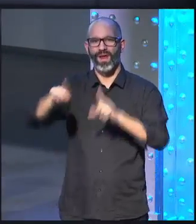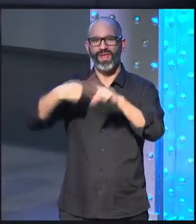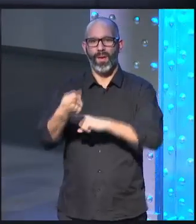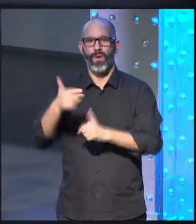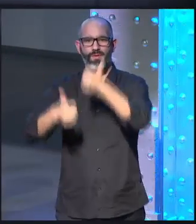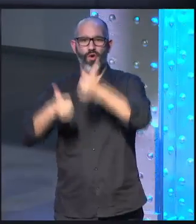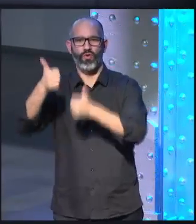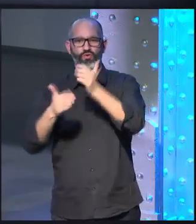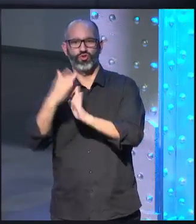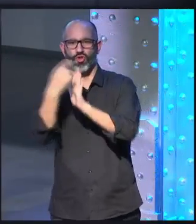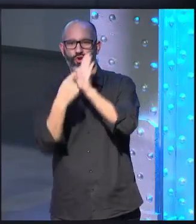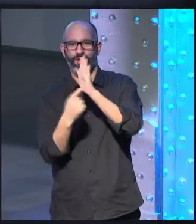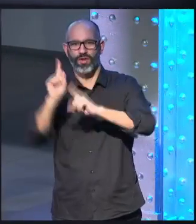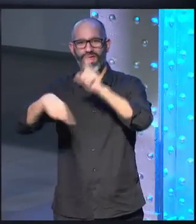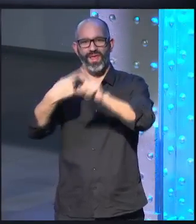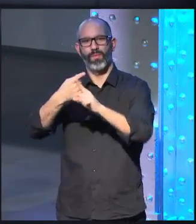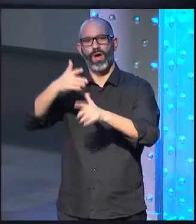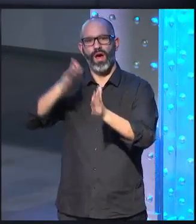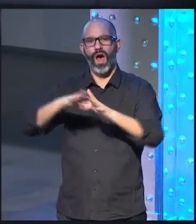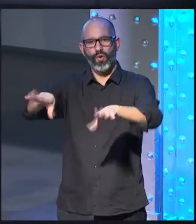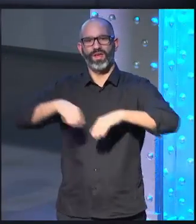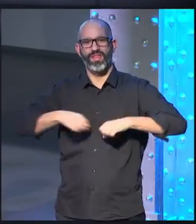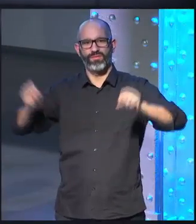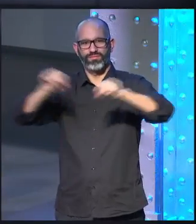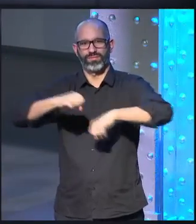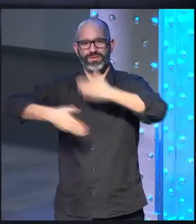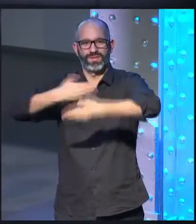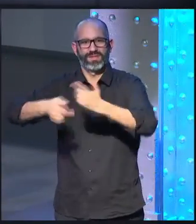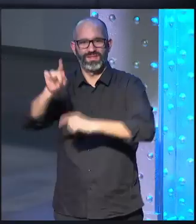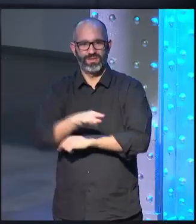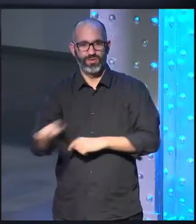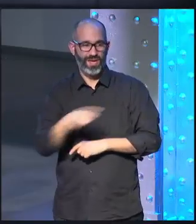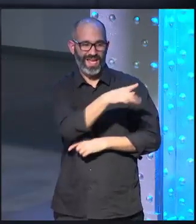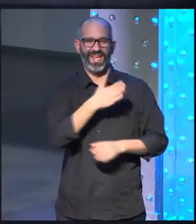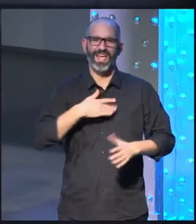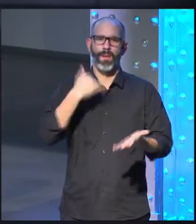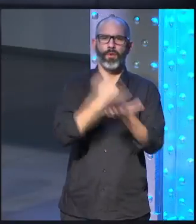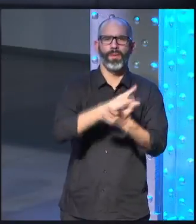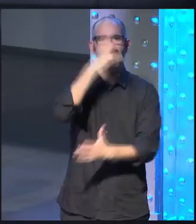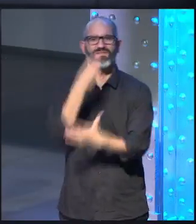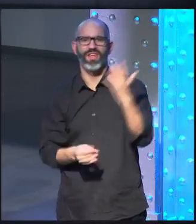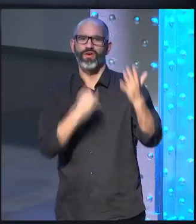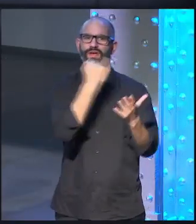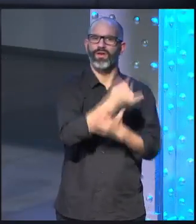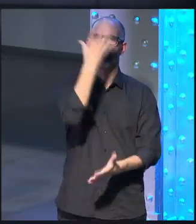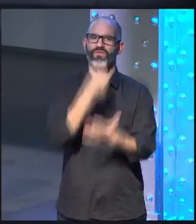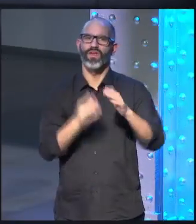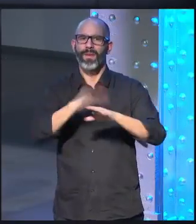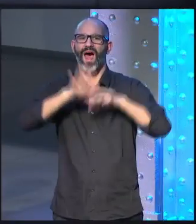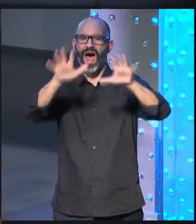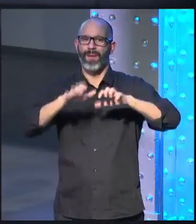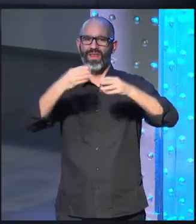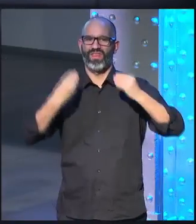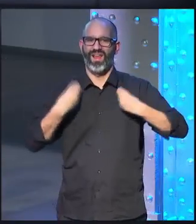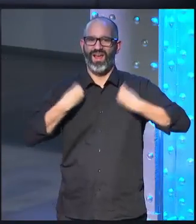de condiciones, 3 meses después una adjudicación, no. Quiero prueba y error, una metodología ágil, lean startup. Tenemos que